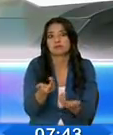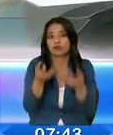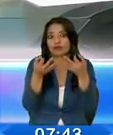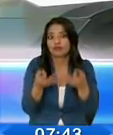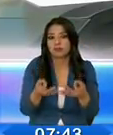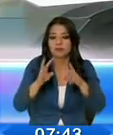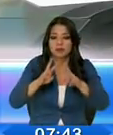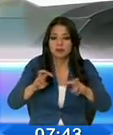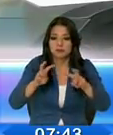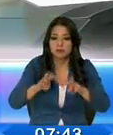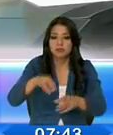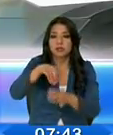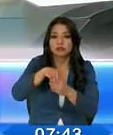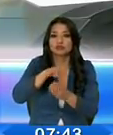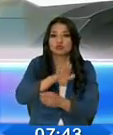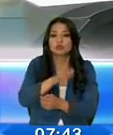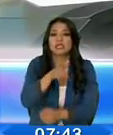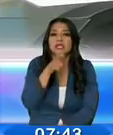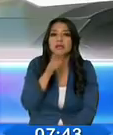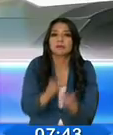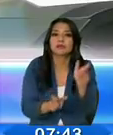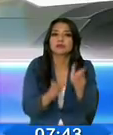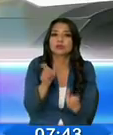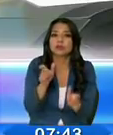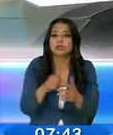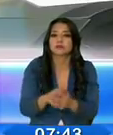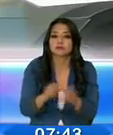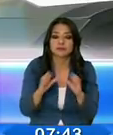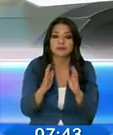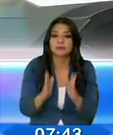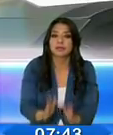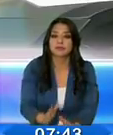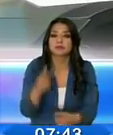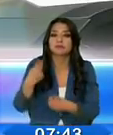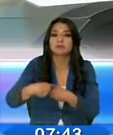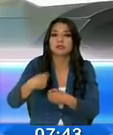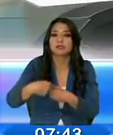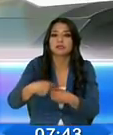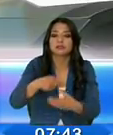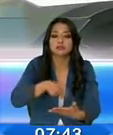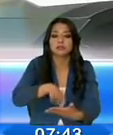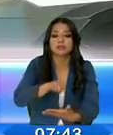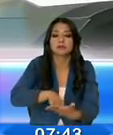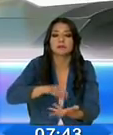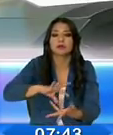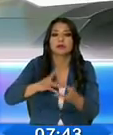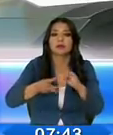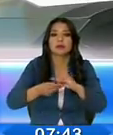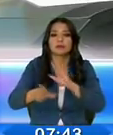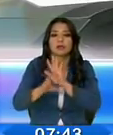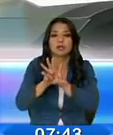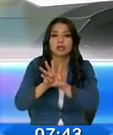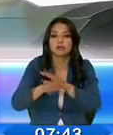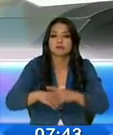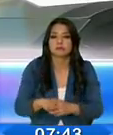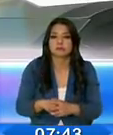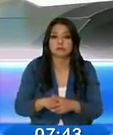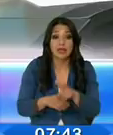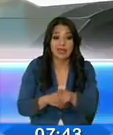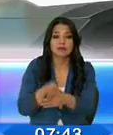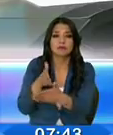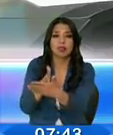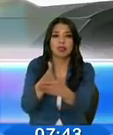de una investigación interna quiénes fueron los legisladores que participaron en la adopción de esa ley. Y contra todos